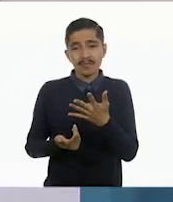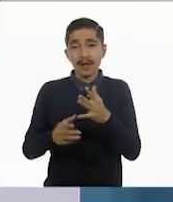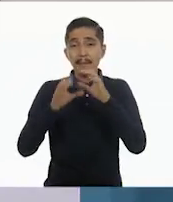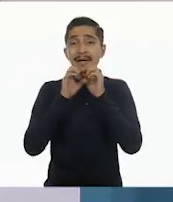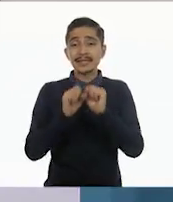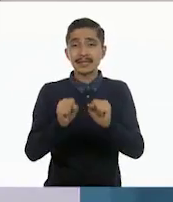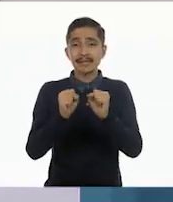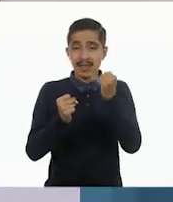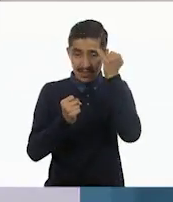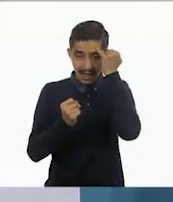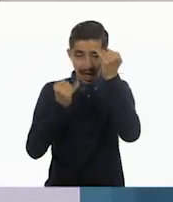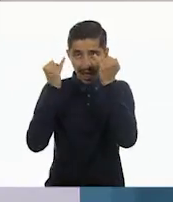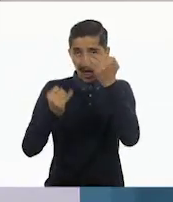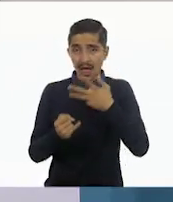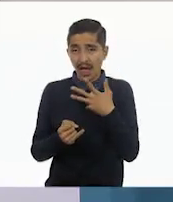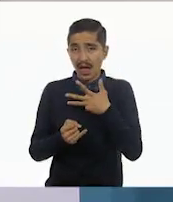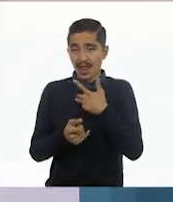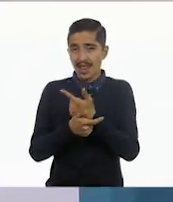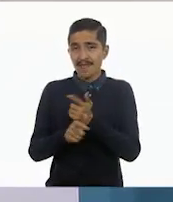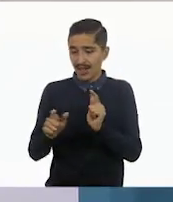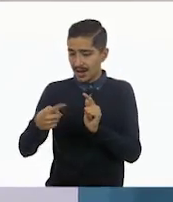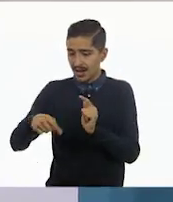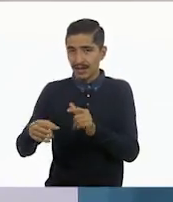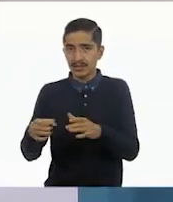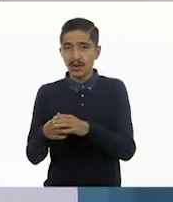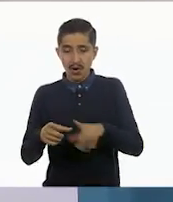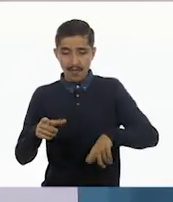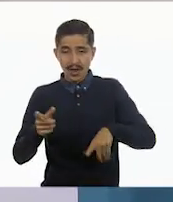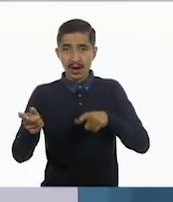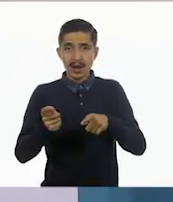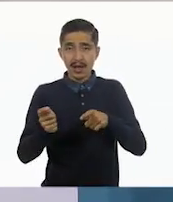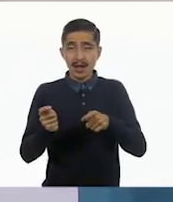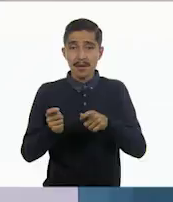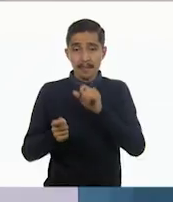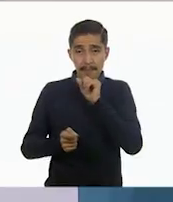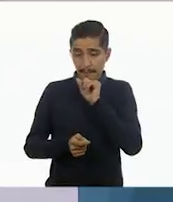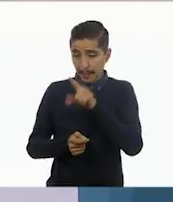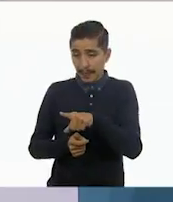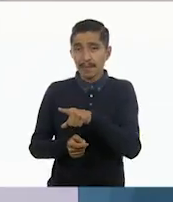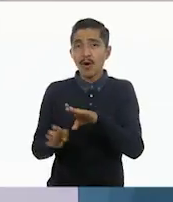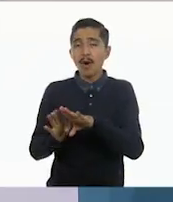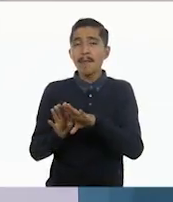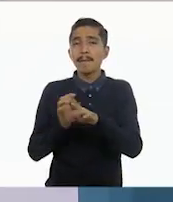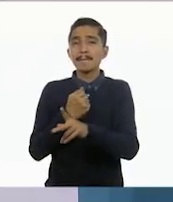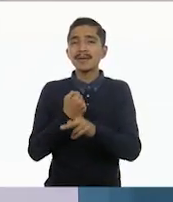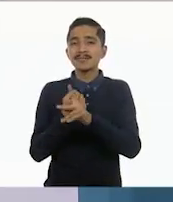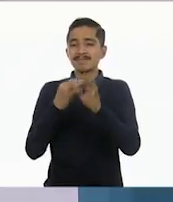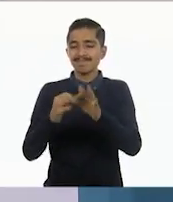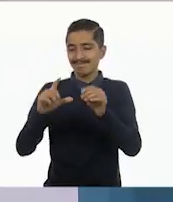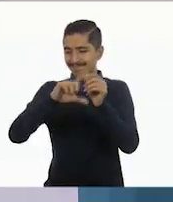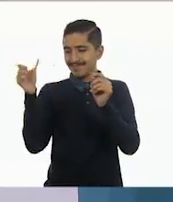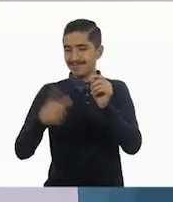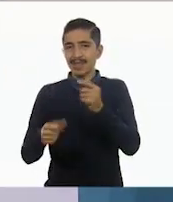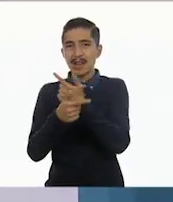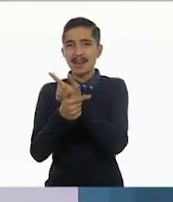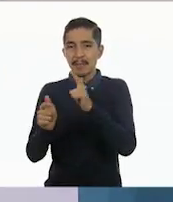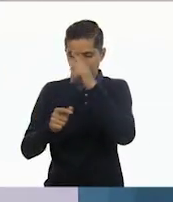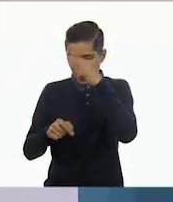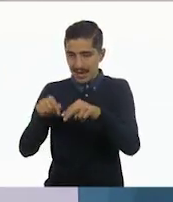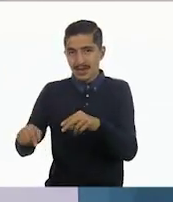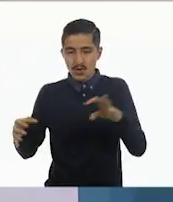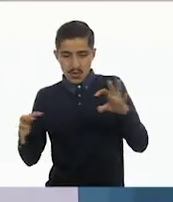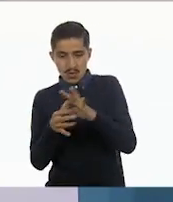Maximiliano tuviera ideas liberales, su forma de gobernar no iba de acuerdo con el proyecto de nación que tenían aquí los liberales